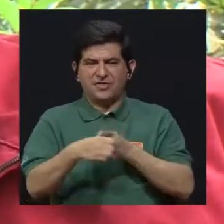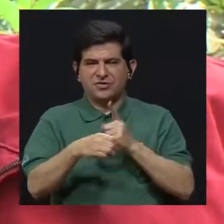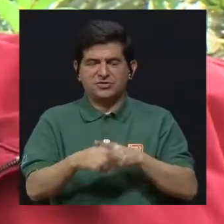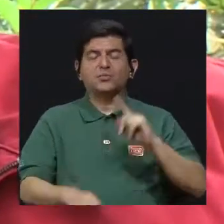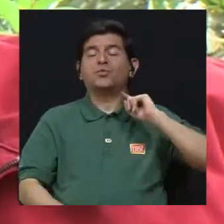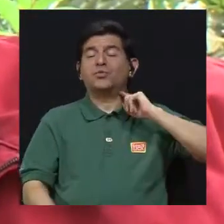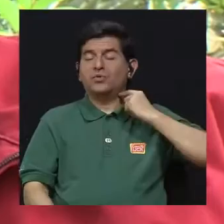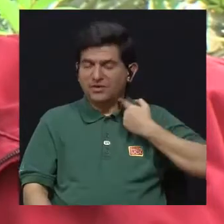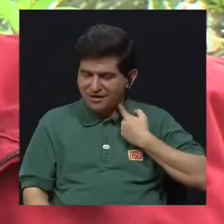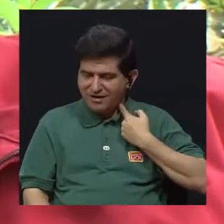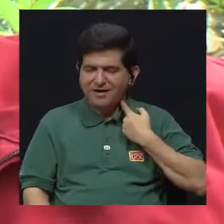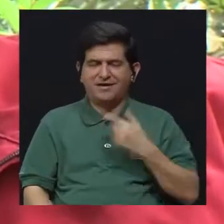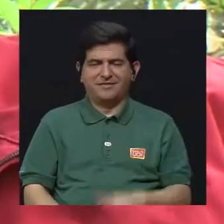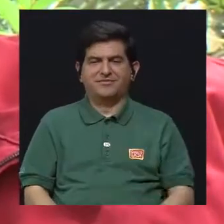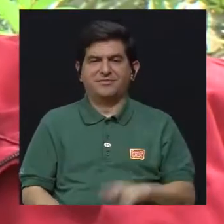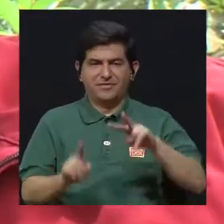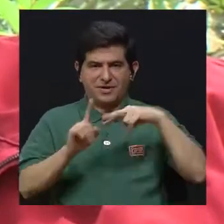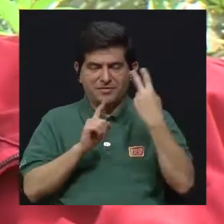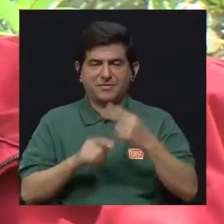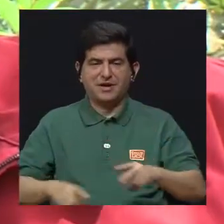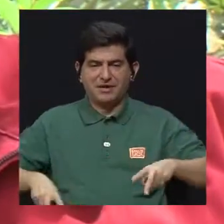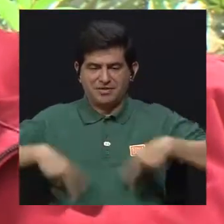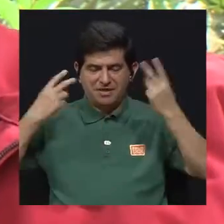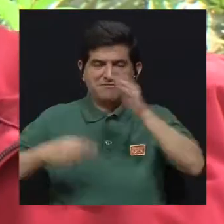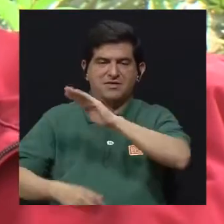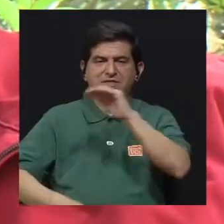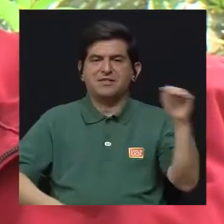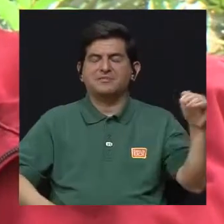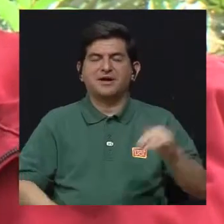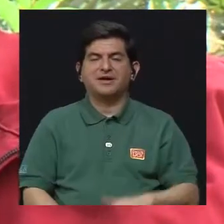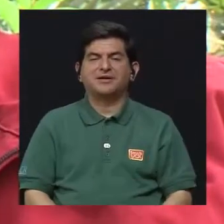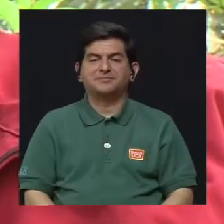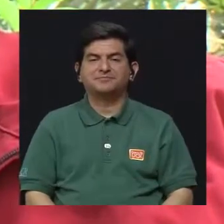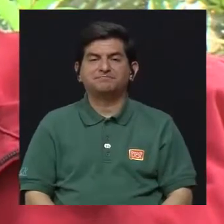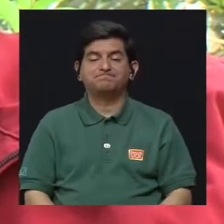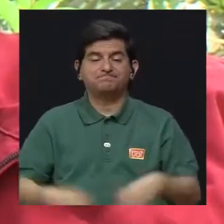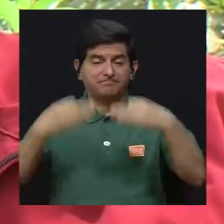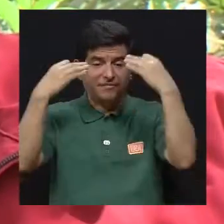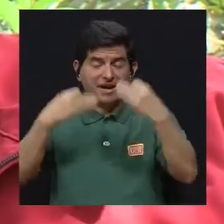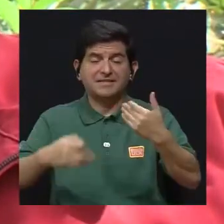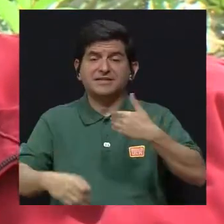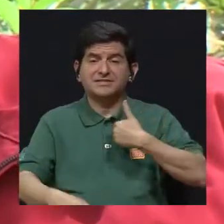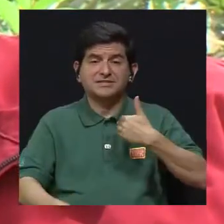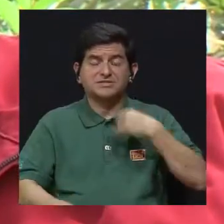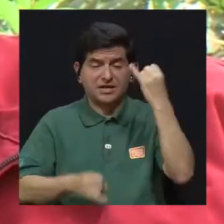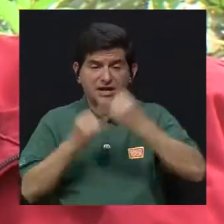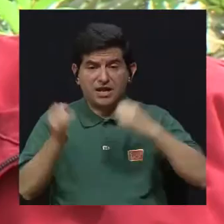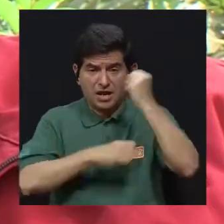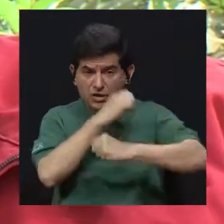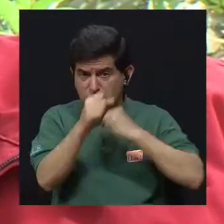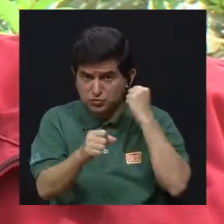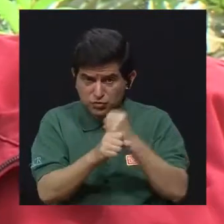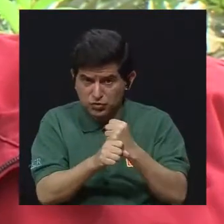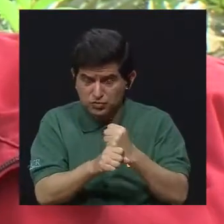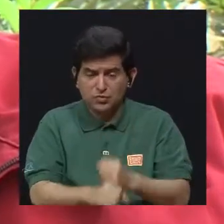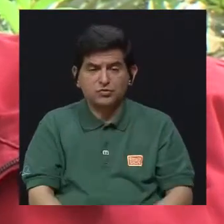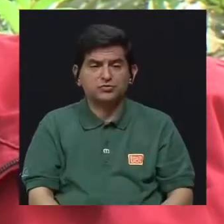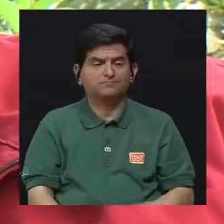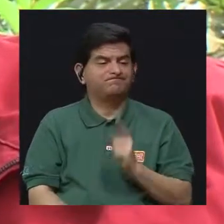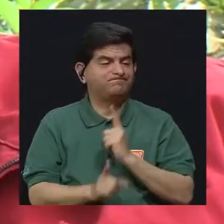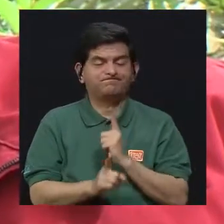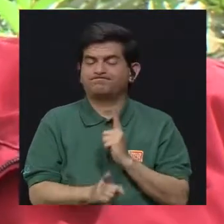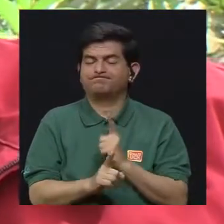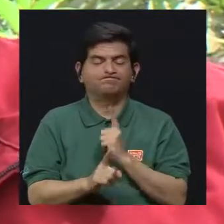nos ha costado muy caro desde el punto de vista de vida marina. Y desafortunadamente las decisiones que se han tomado en los últimos años no han sido las